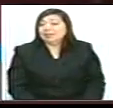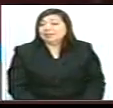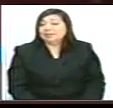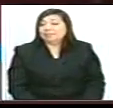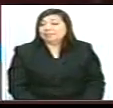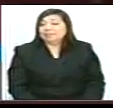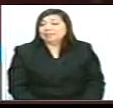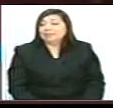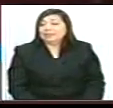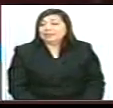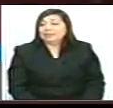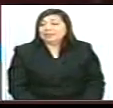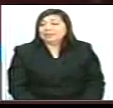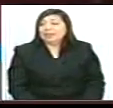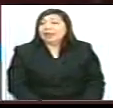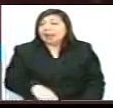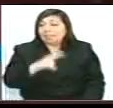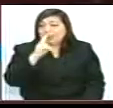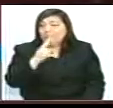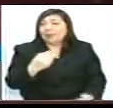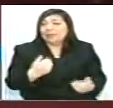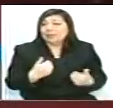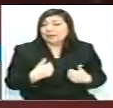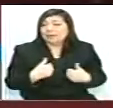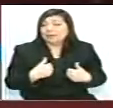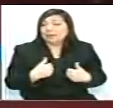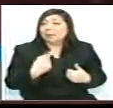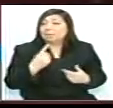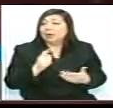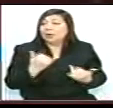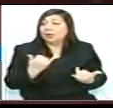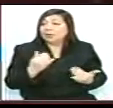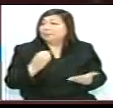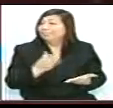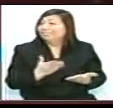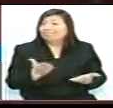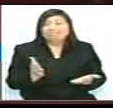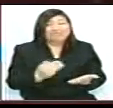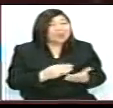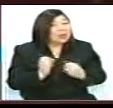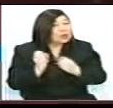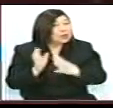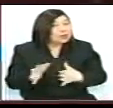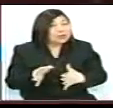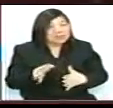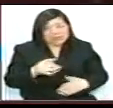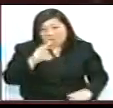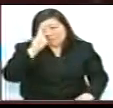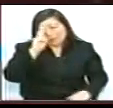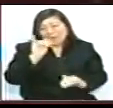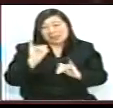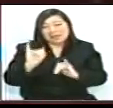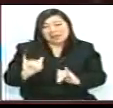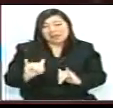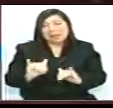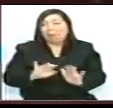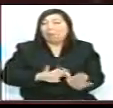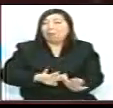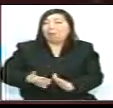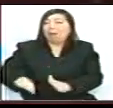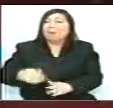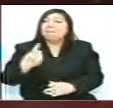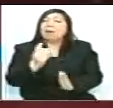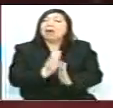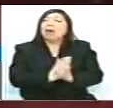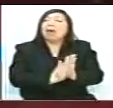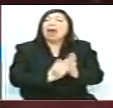todos esperamos que el país entero esté notificado que aquí lo que está ocurriendo es un acto de traición al Perú, de dejar al Perú de lado para